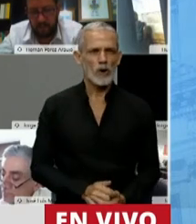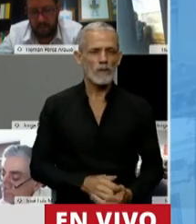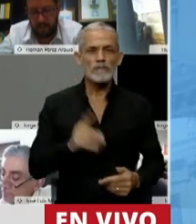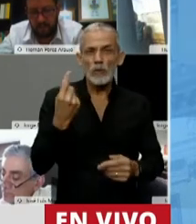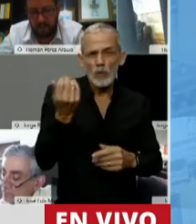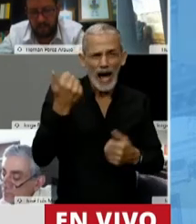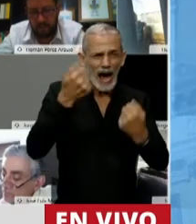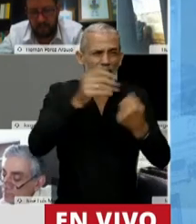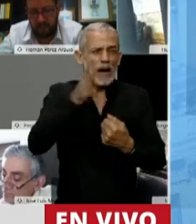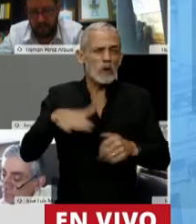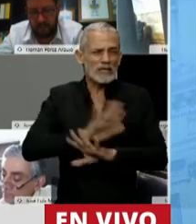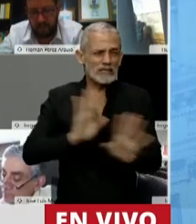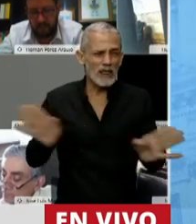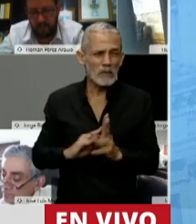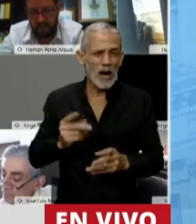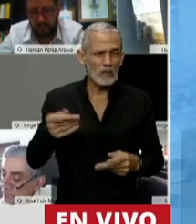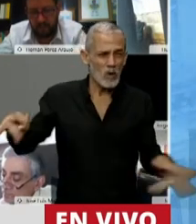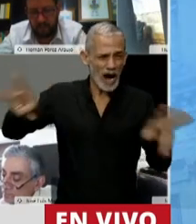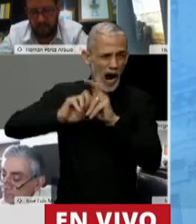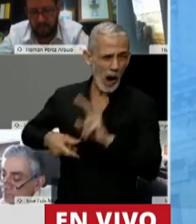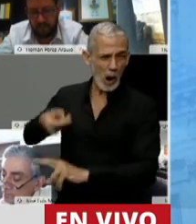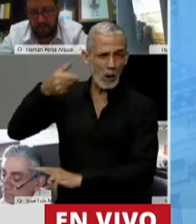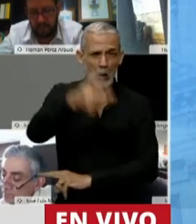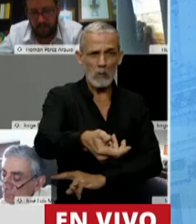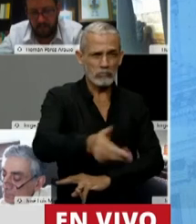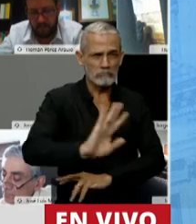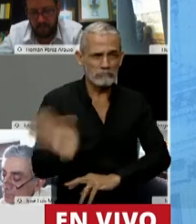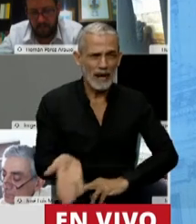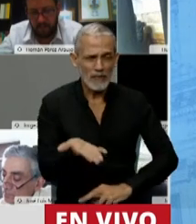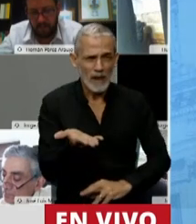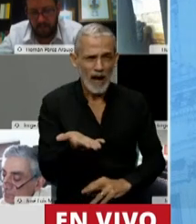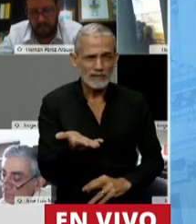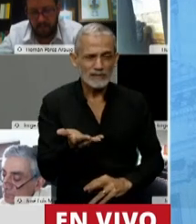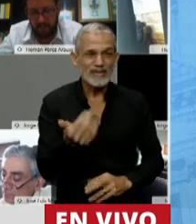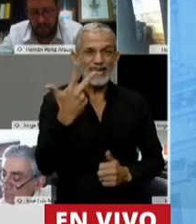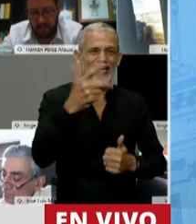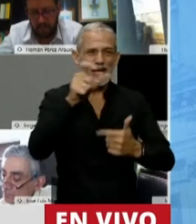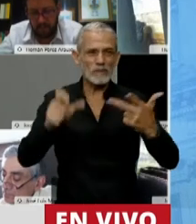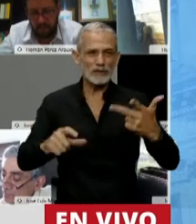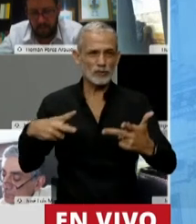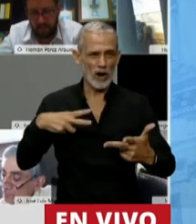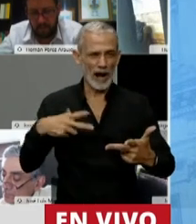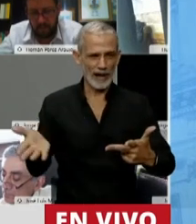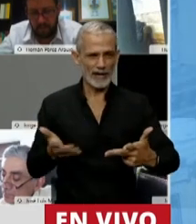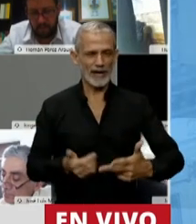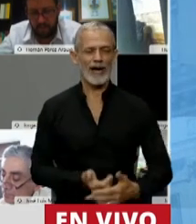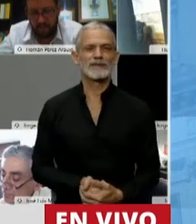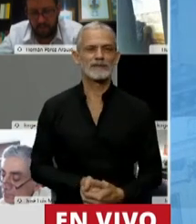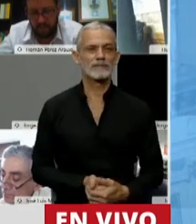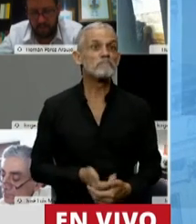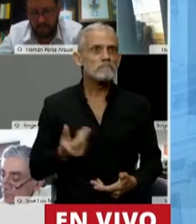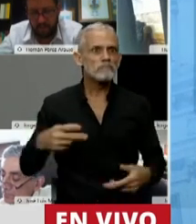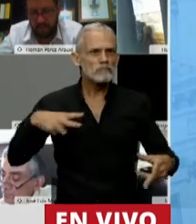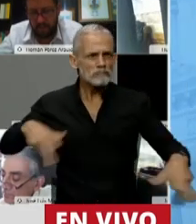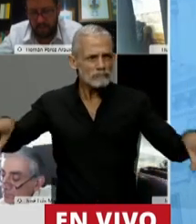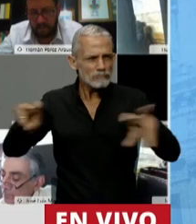camioneta sería de todos los ingresos que tienen esos ricos sostres rico en la zona y que se han